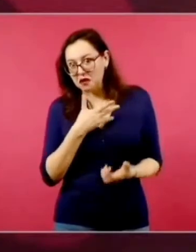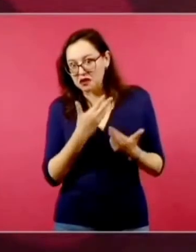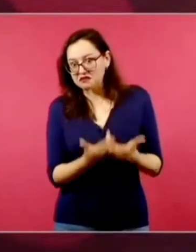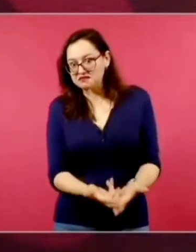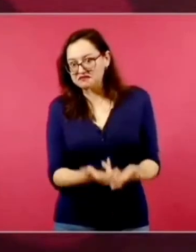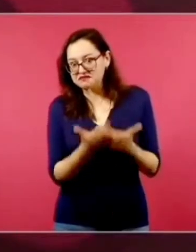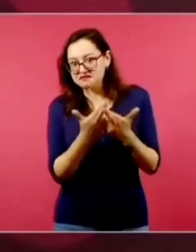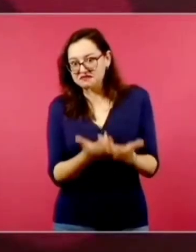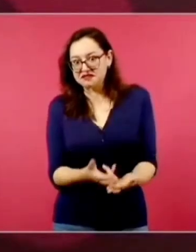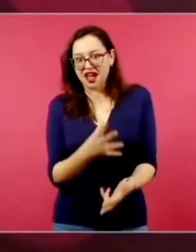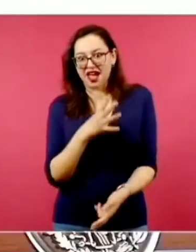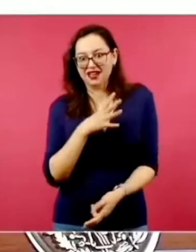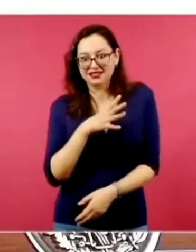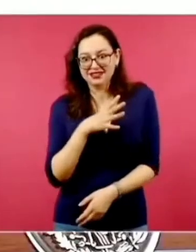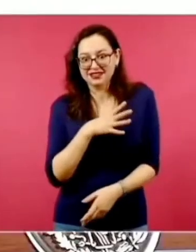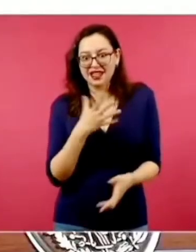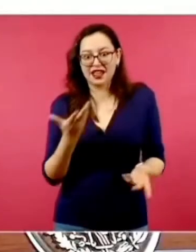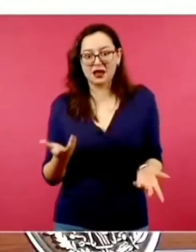¿sí?